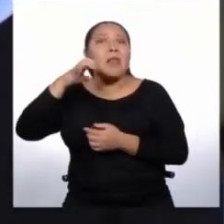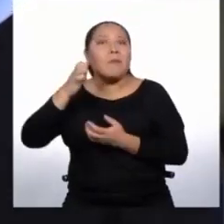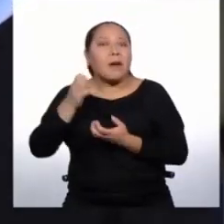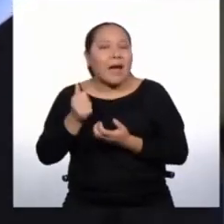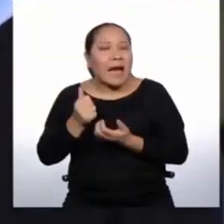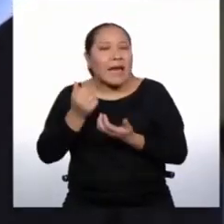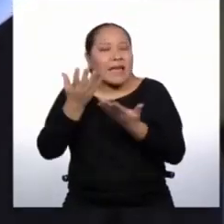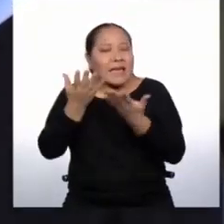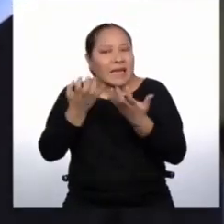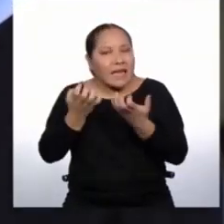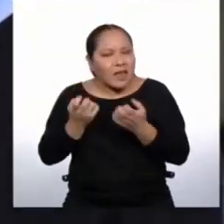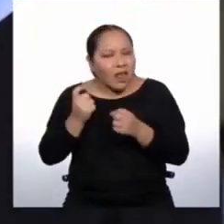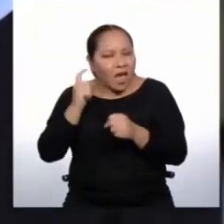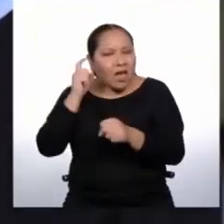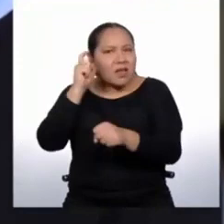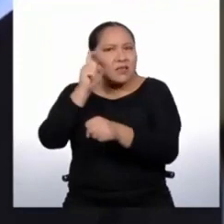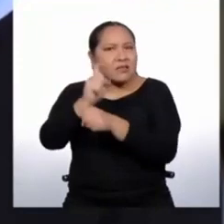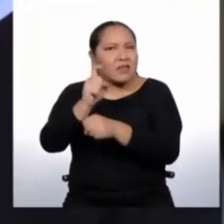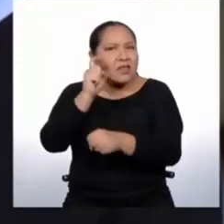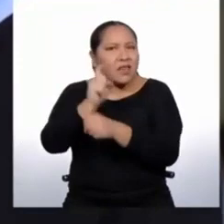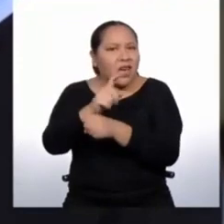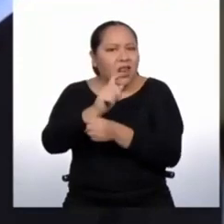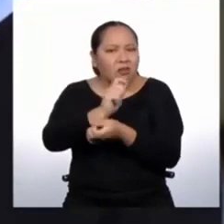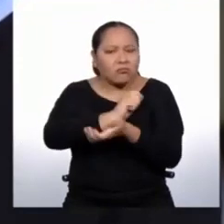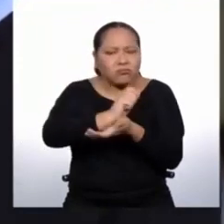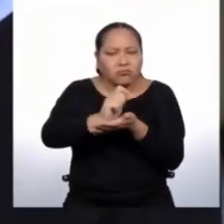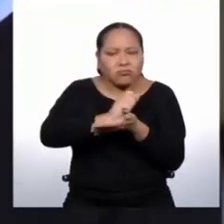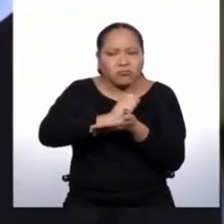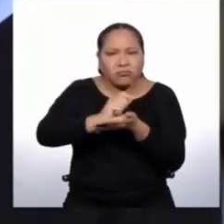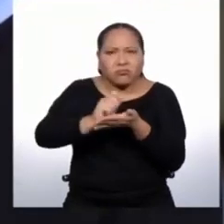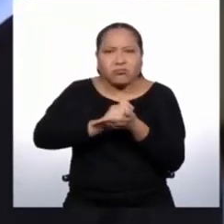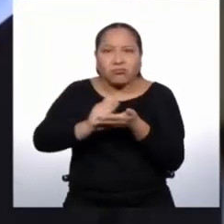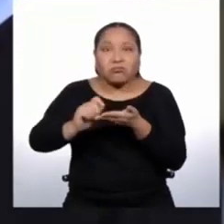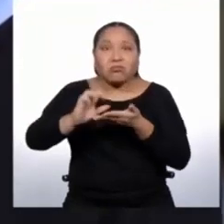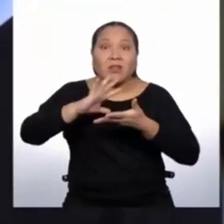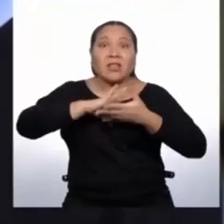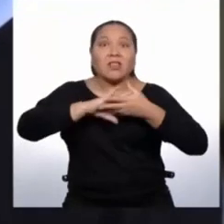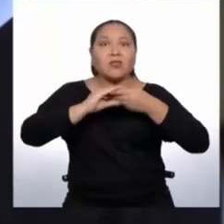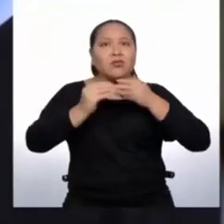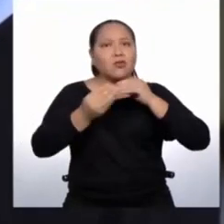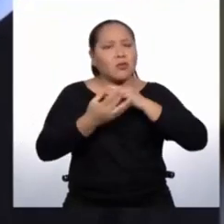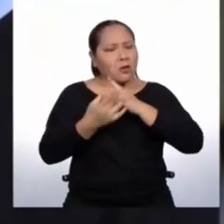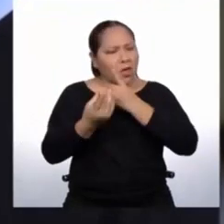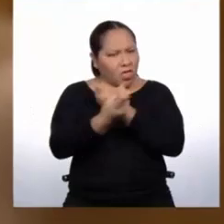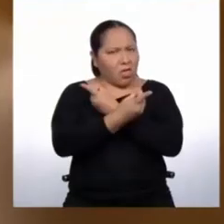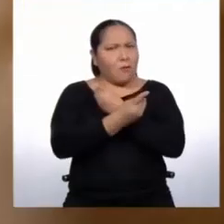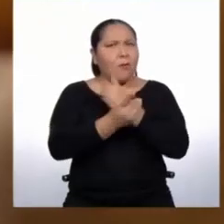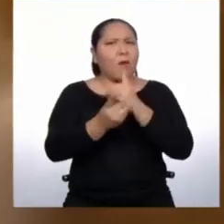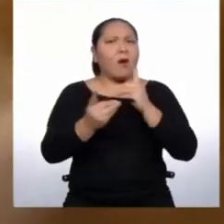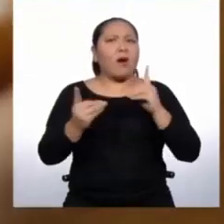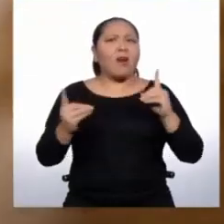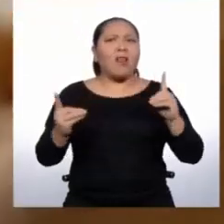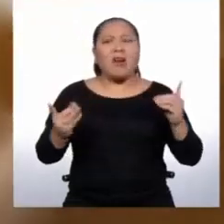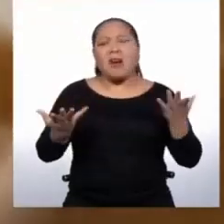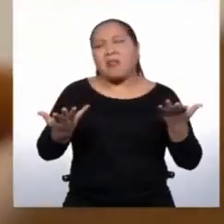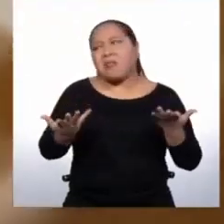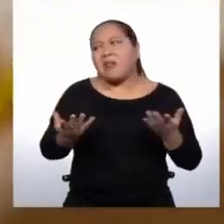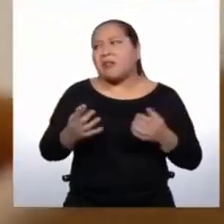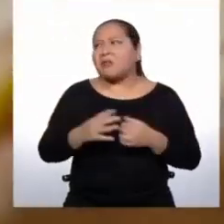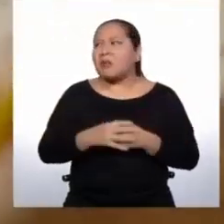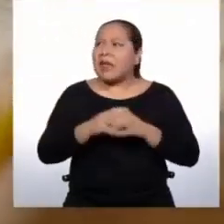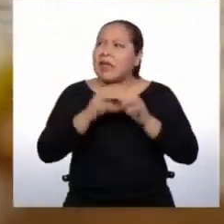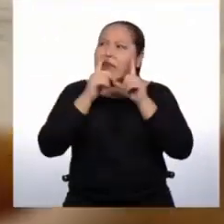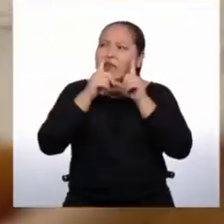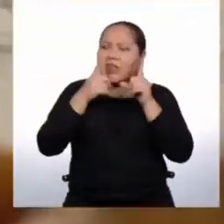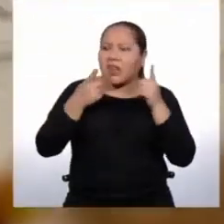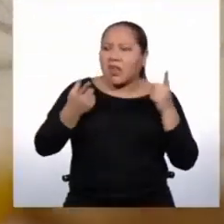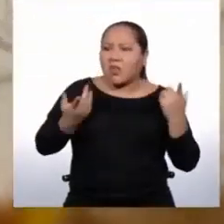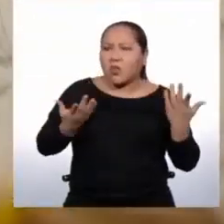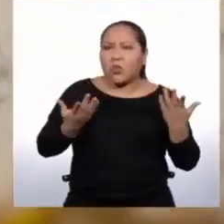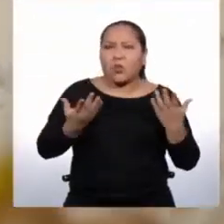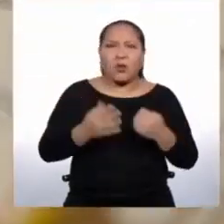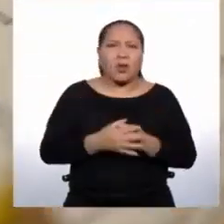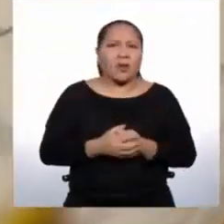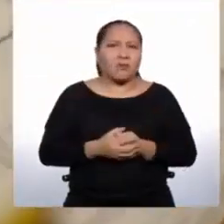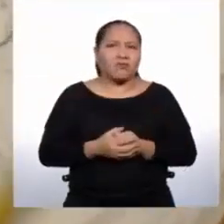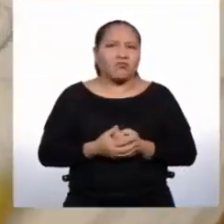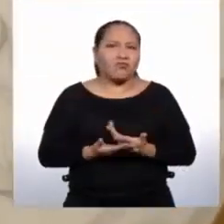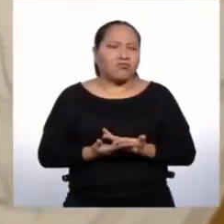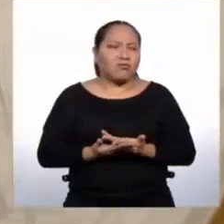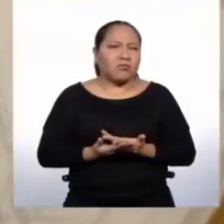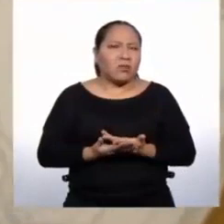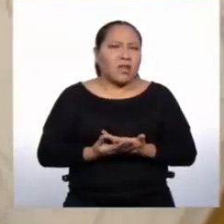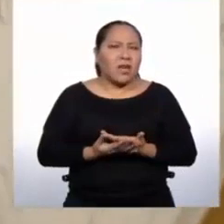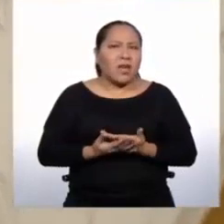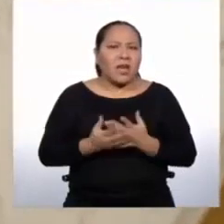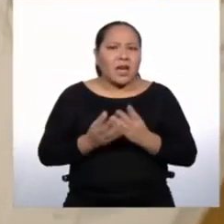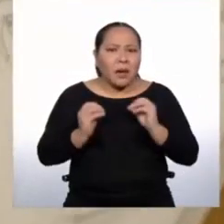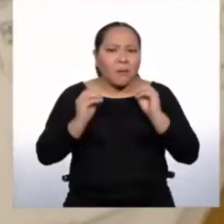de una literatura que yo podría llamar democrática, una literatura que